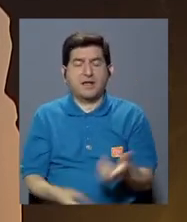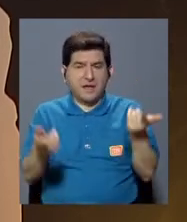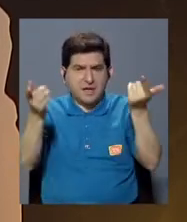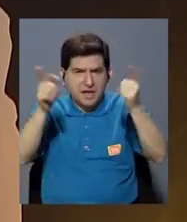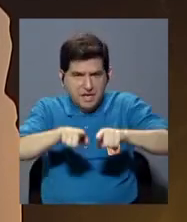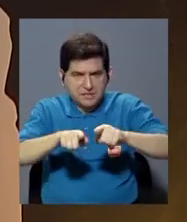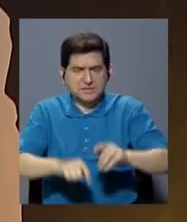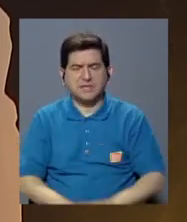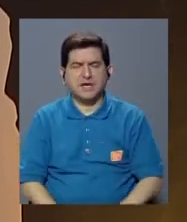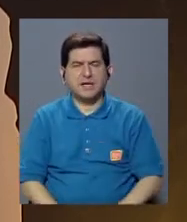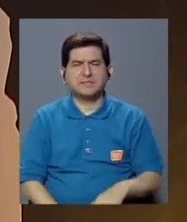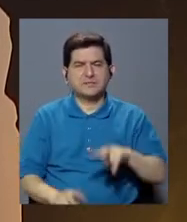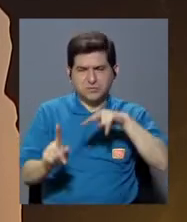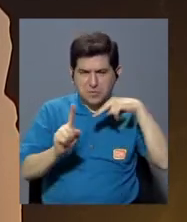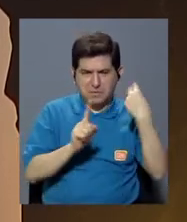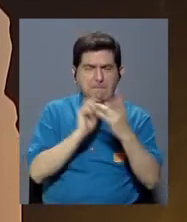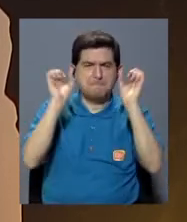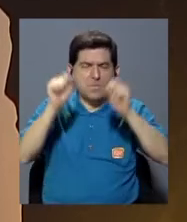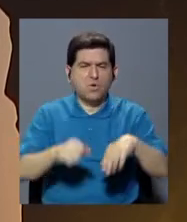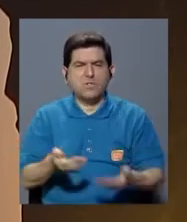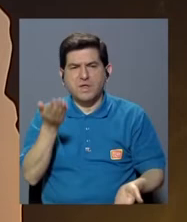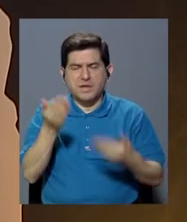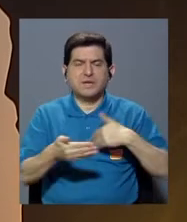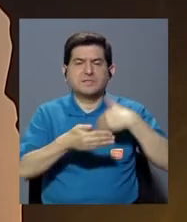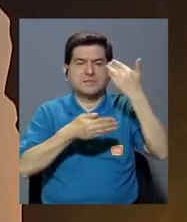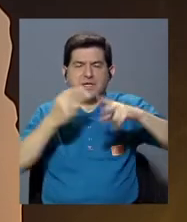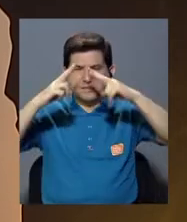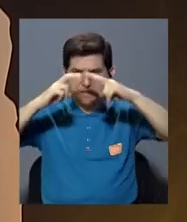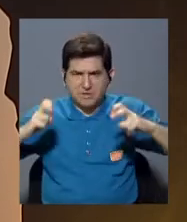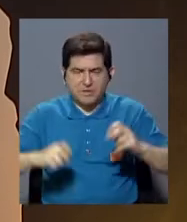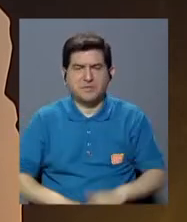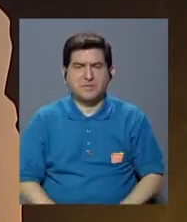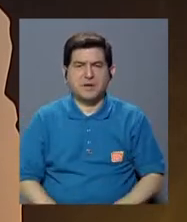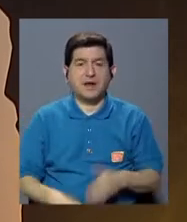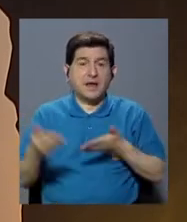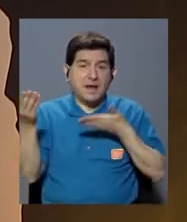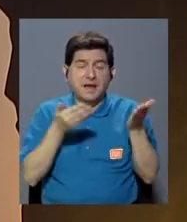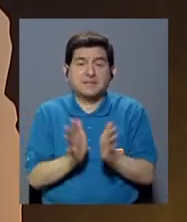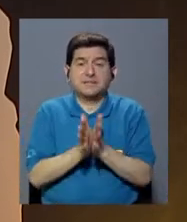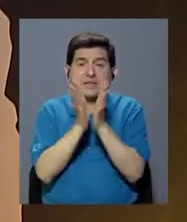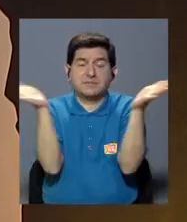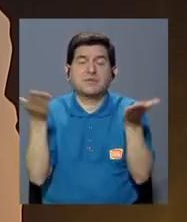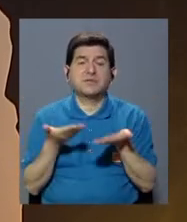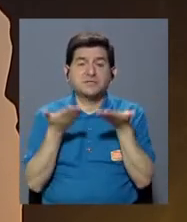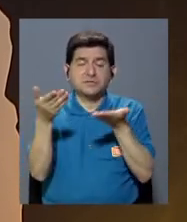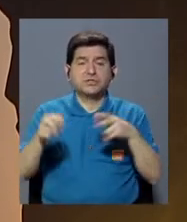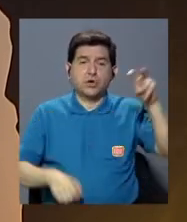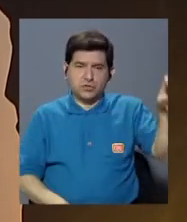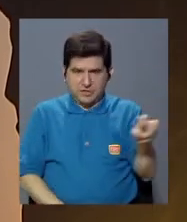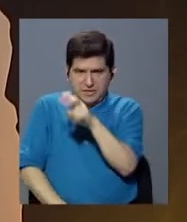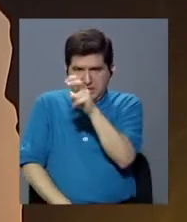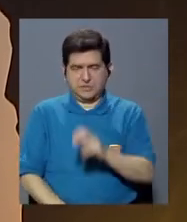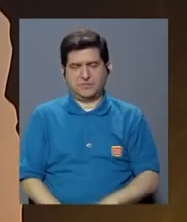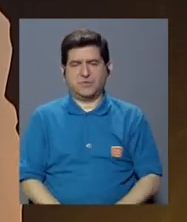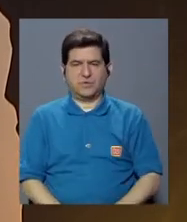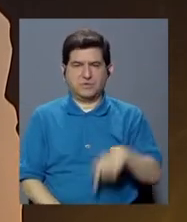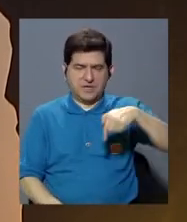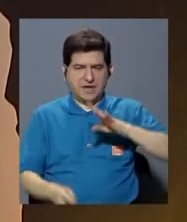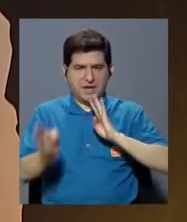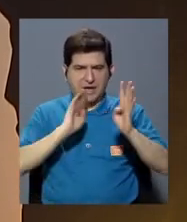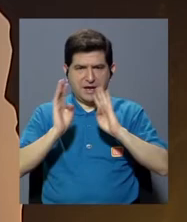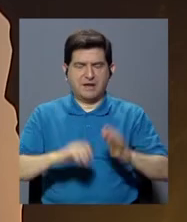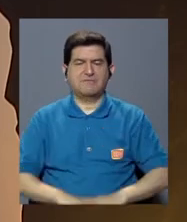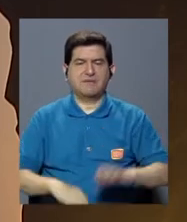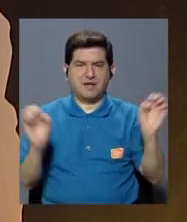solares es un punto de vista que podríamos mirar en el siguiente bloque en el marco del servicio público que se ofrece de transporte.